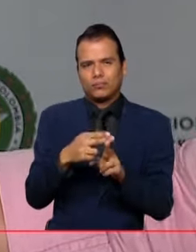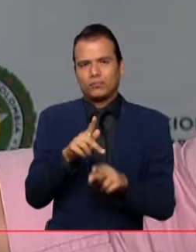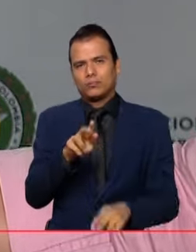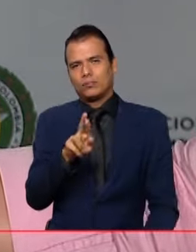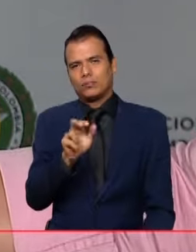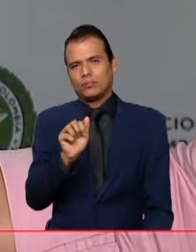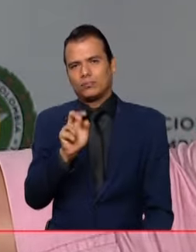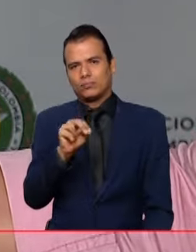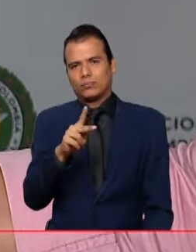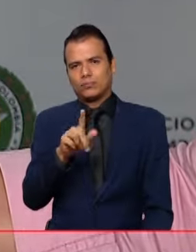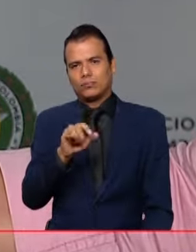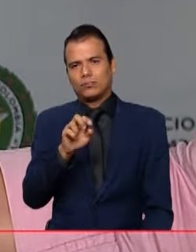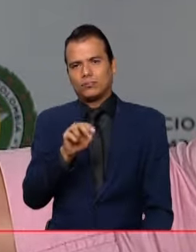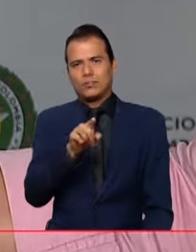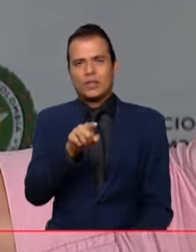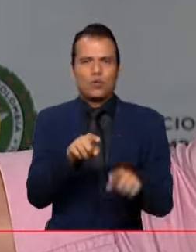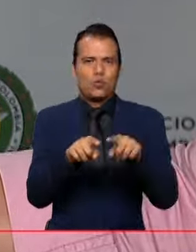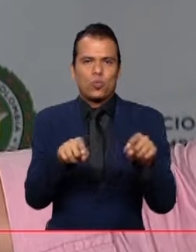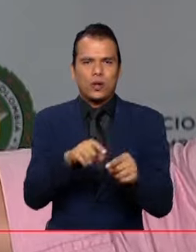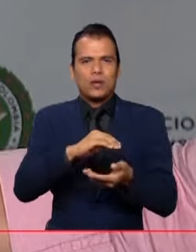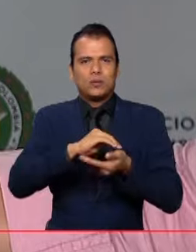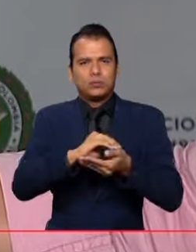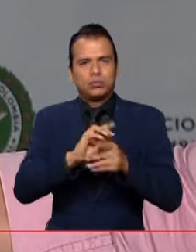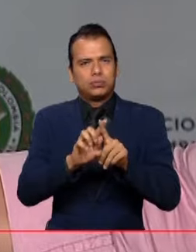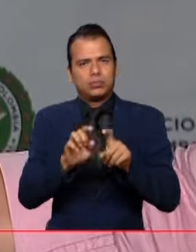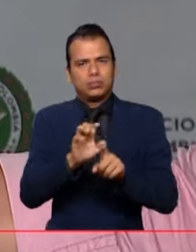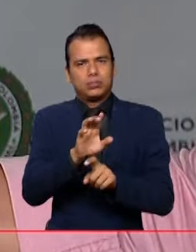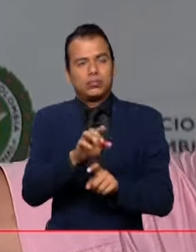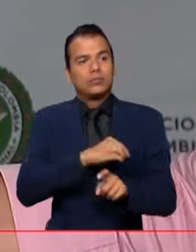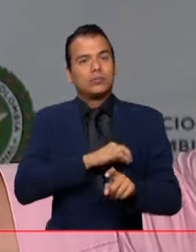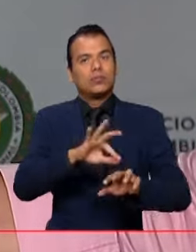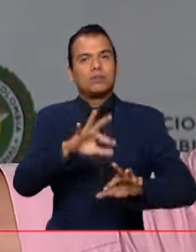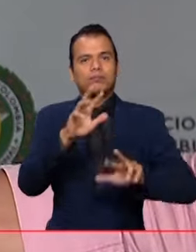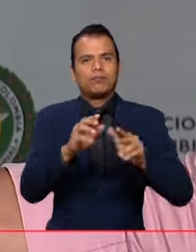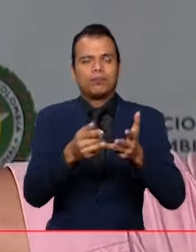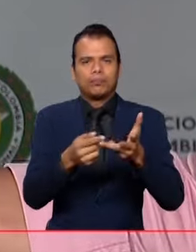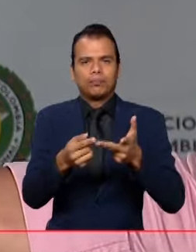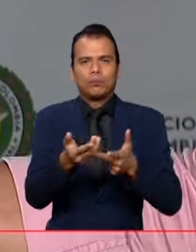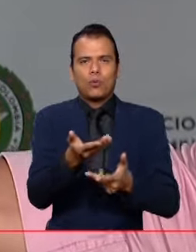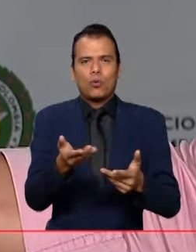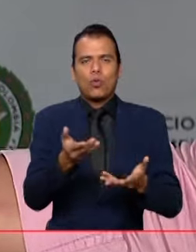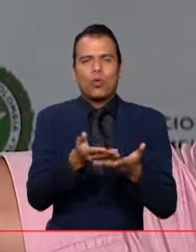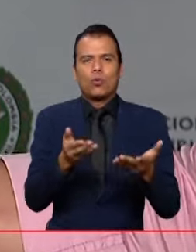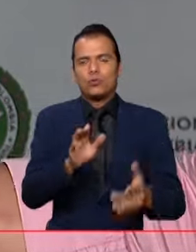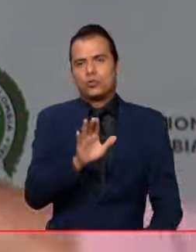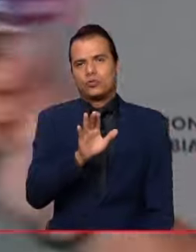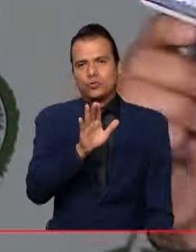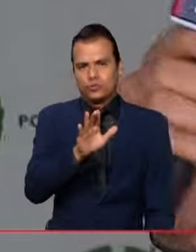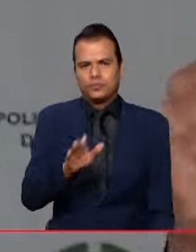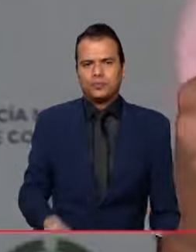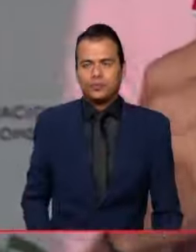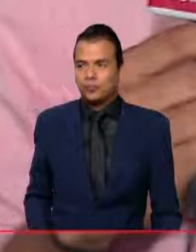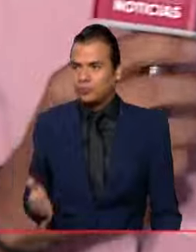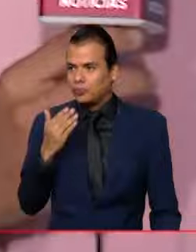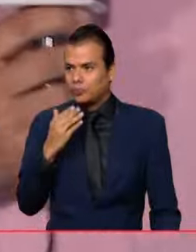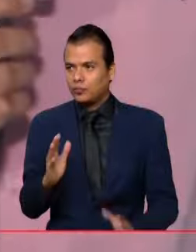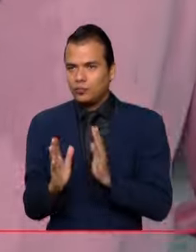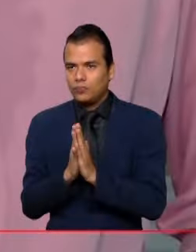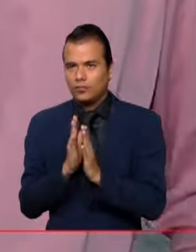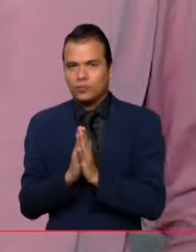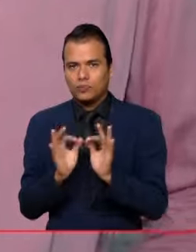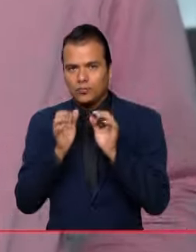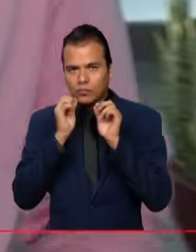a establecimientos de giros y apuestas y robaba lo que en el momento tenían la persona que estaba atendiendo este establecimiento. Muchas gracias, coronel,